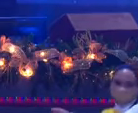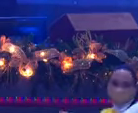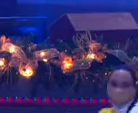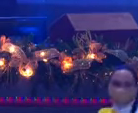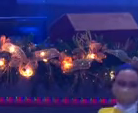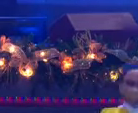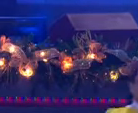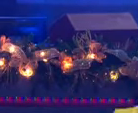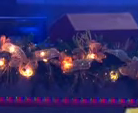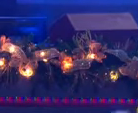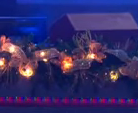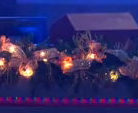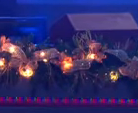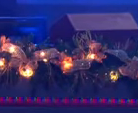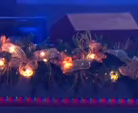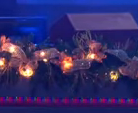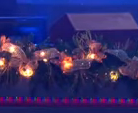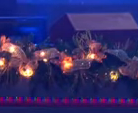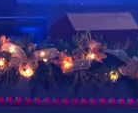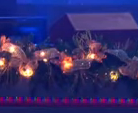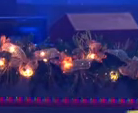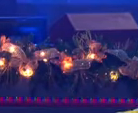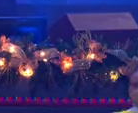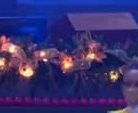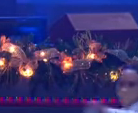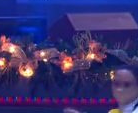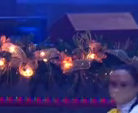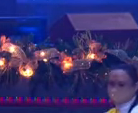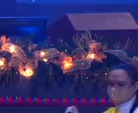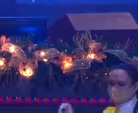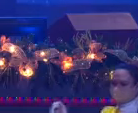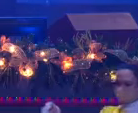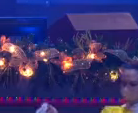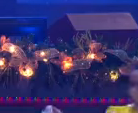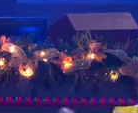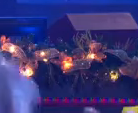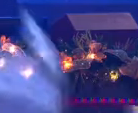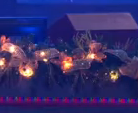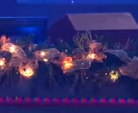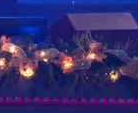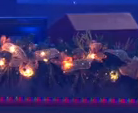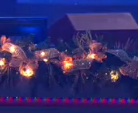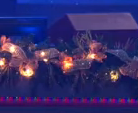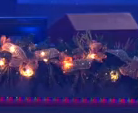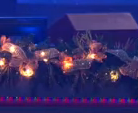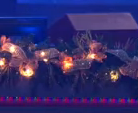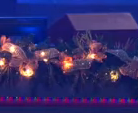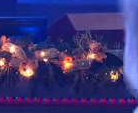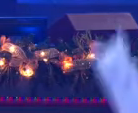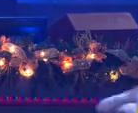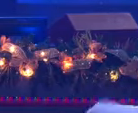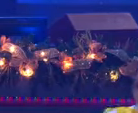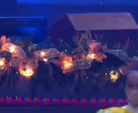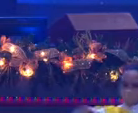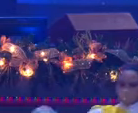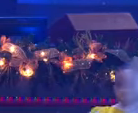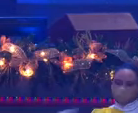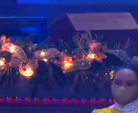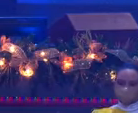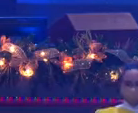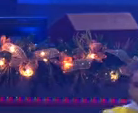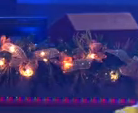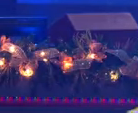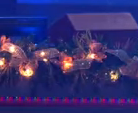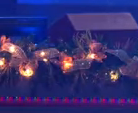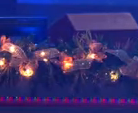10 segundos y comparte esta transmisión, porque bendición del cielo hay para ti y para tu familia. Allá en tu casa, si lo estás